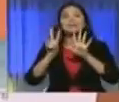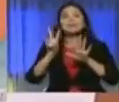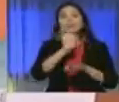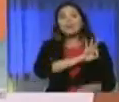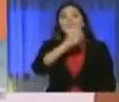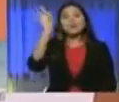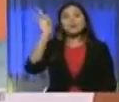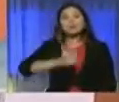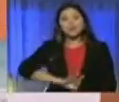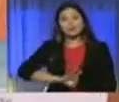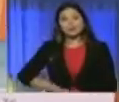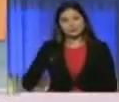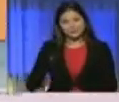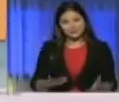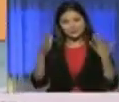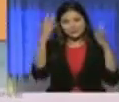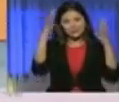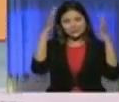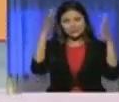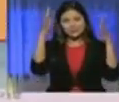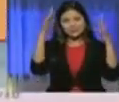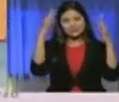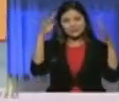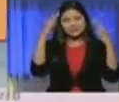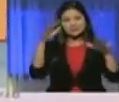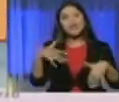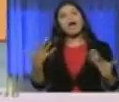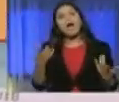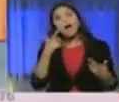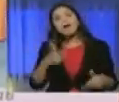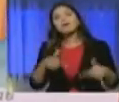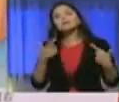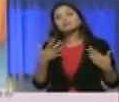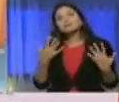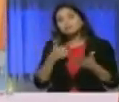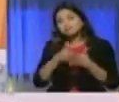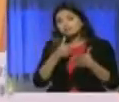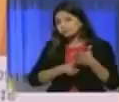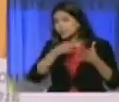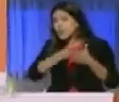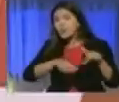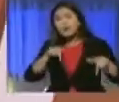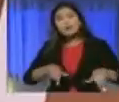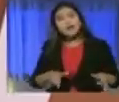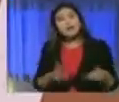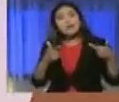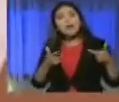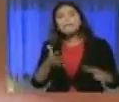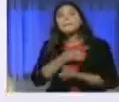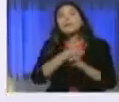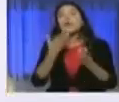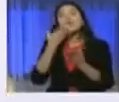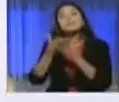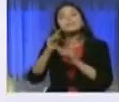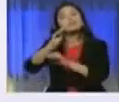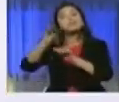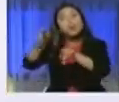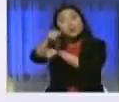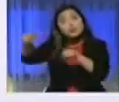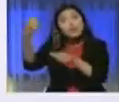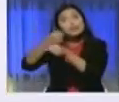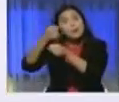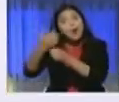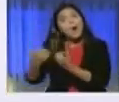297%. La pelea es peleando, la guerra es guerreando. Pero yo pido a los trabajadores que me